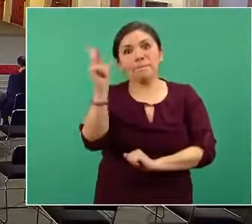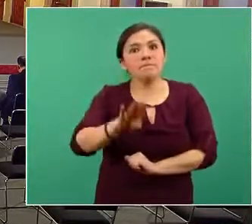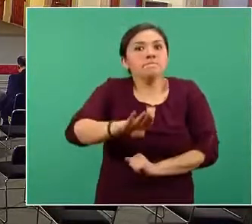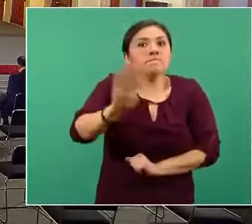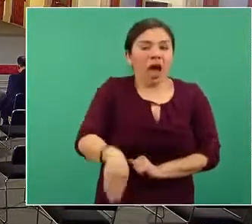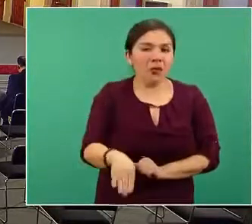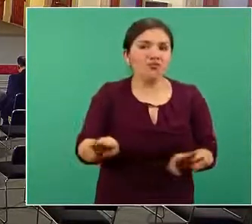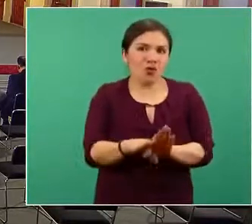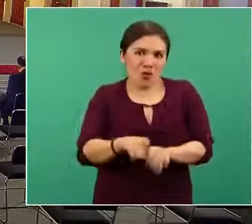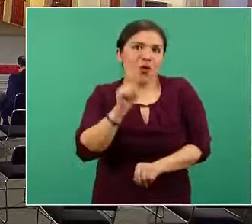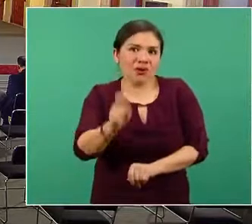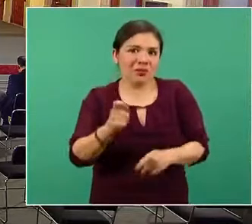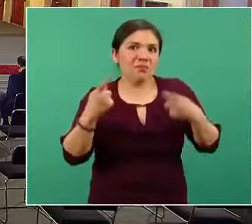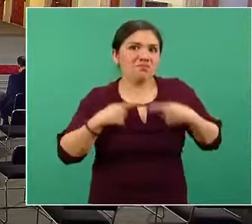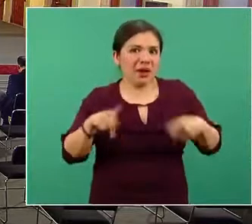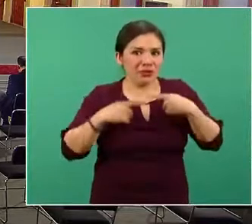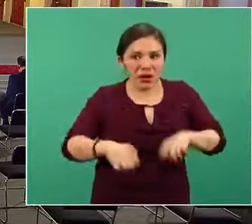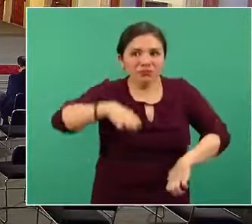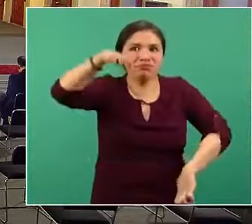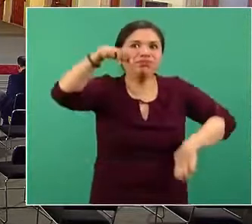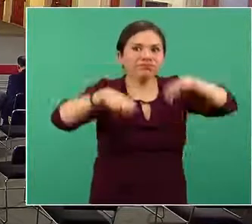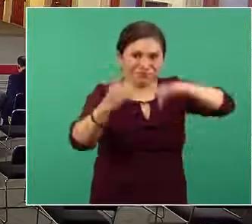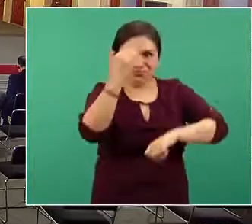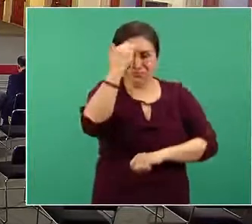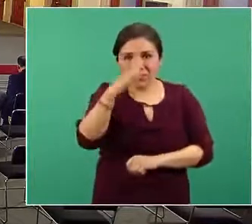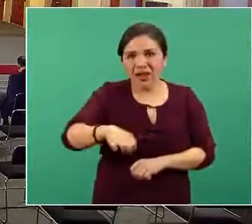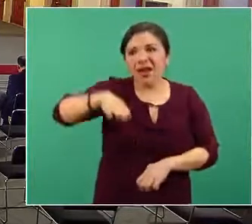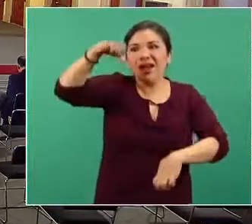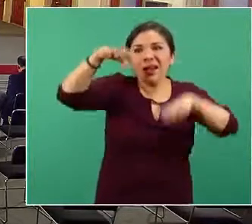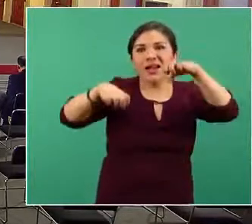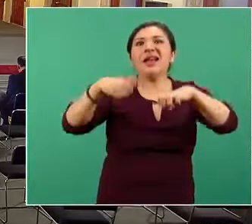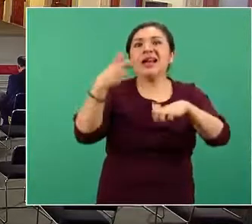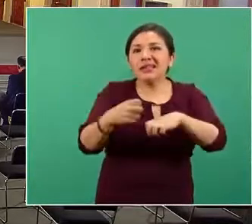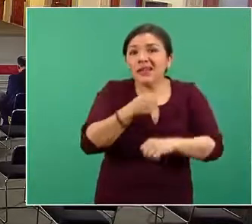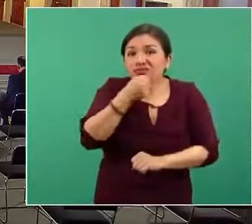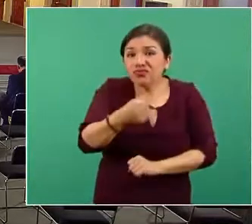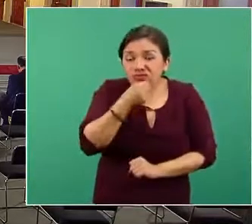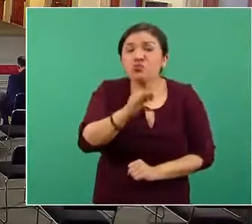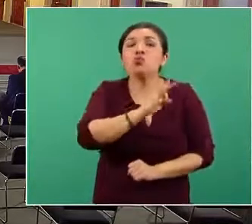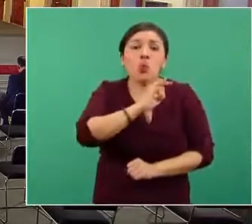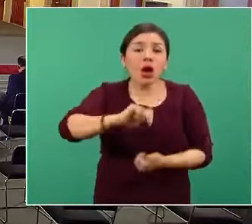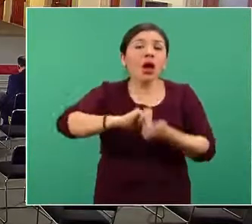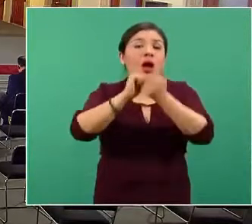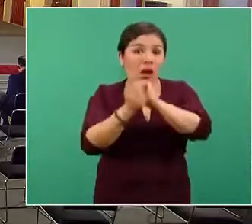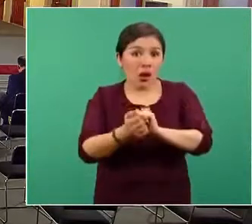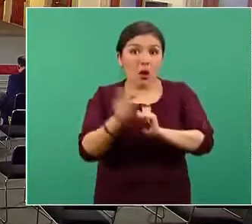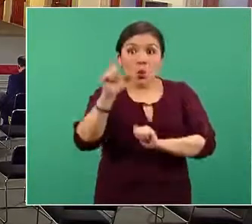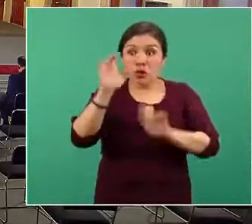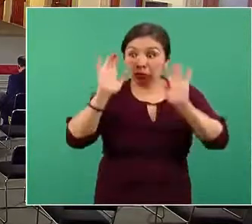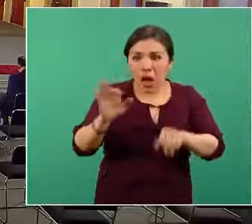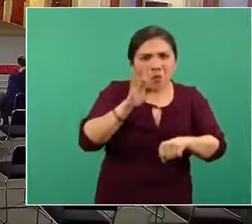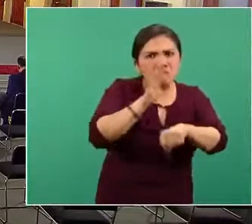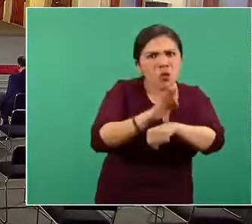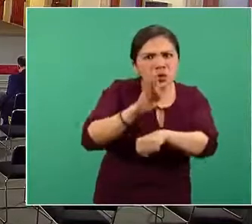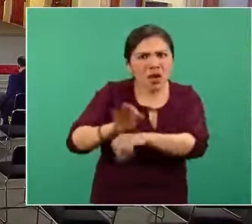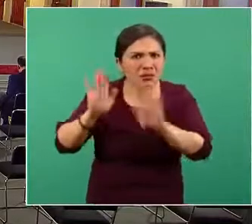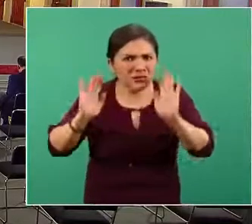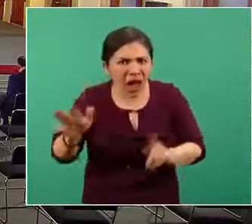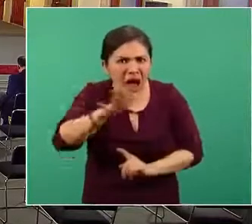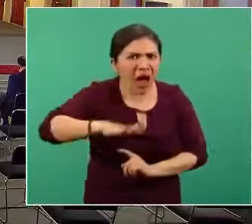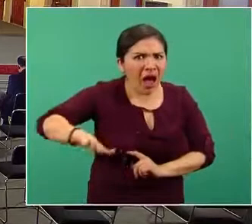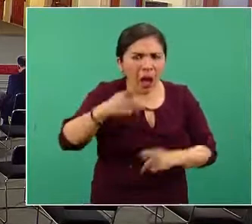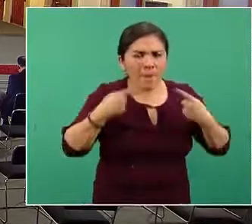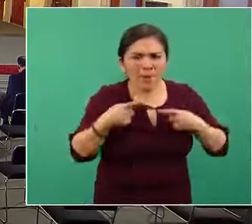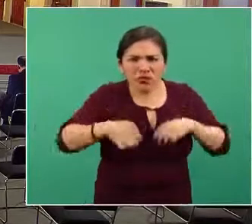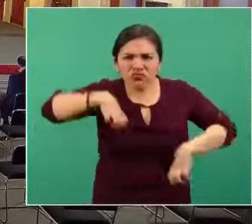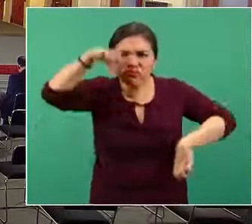como lo son precisamente los adultos mayores. Y una vez que esta población pueda estar protegida, pues inmediatamente empezará